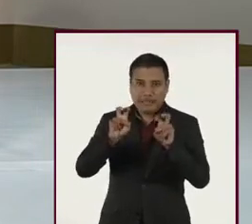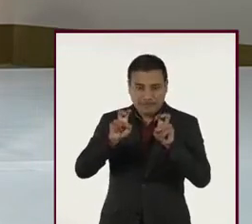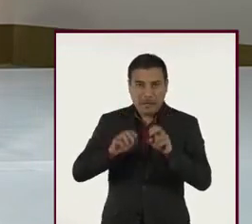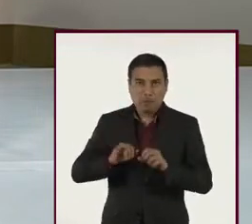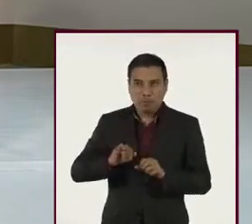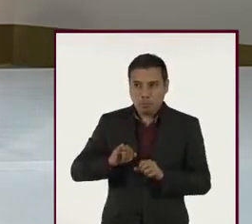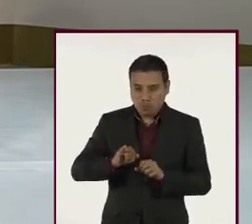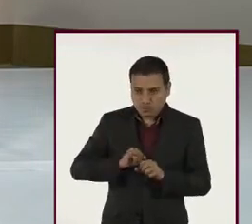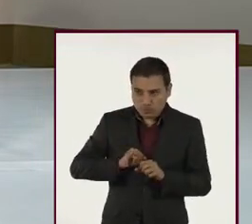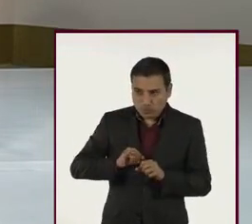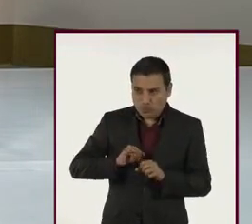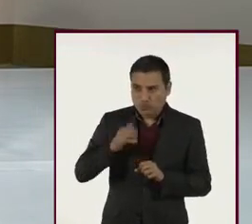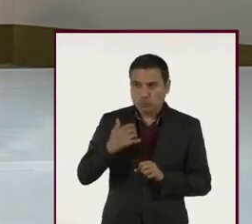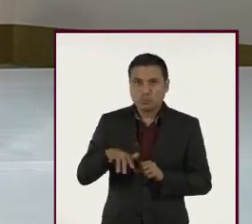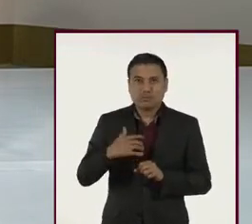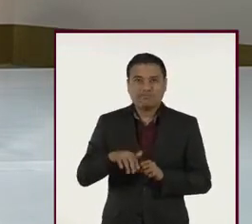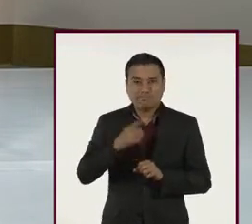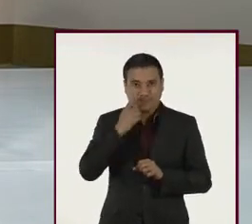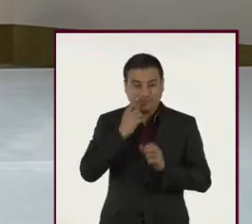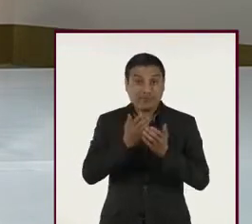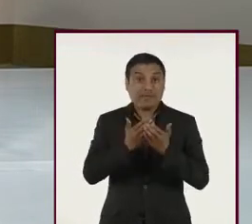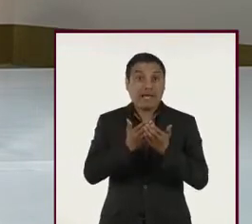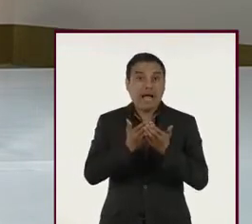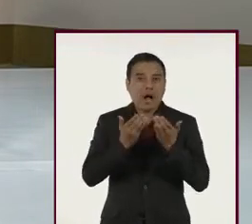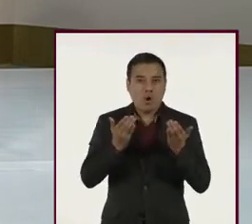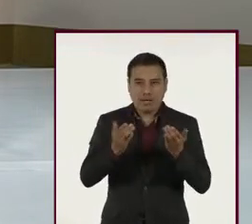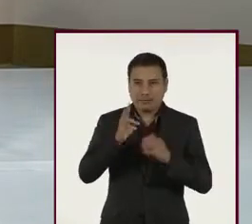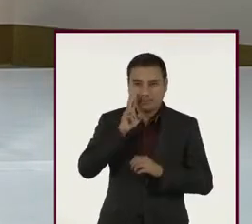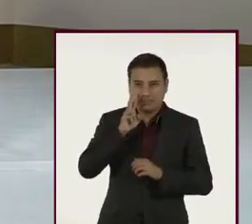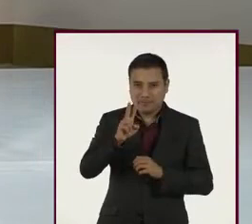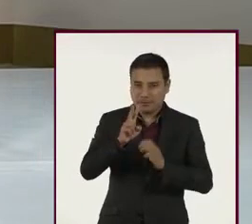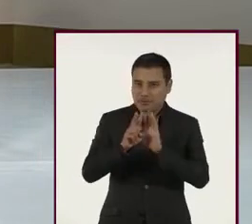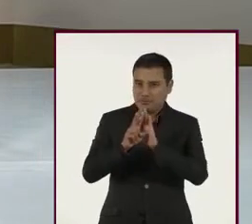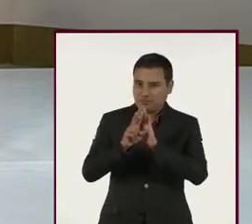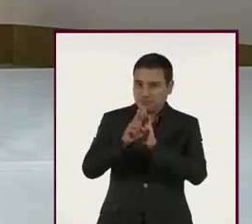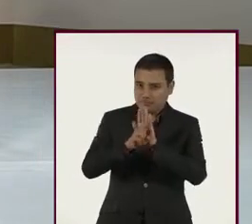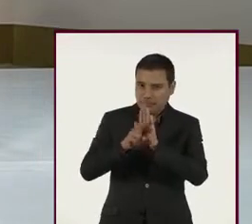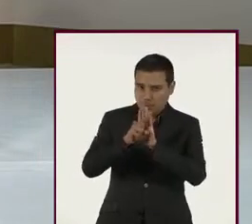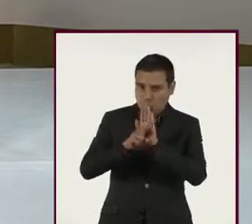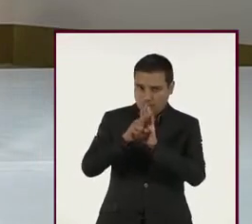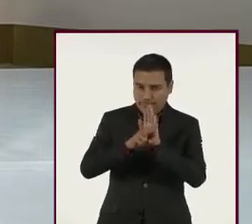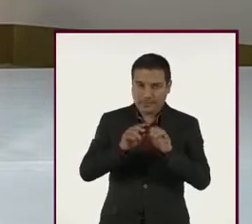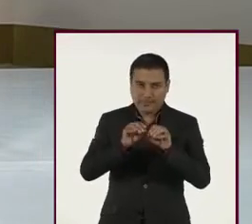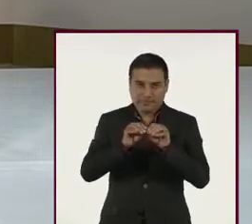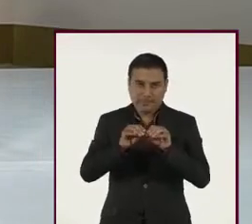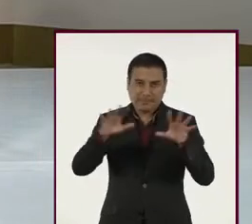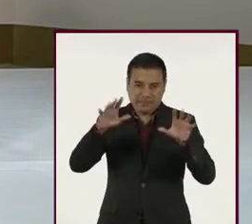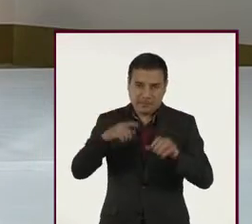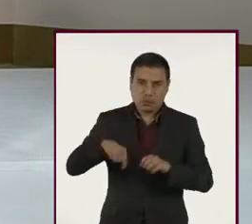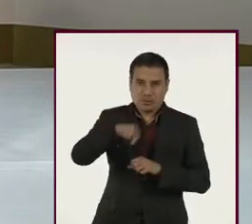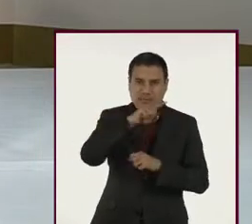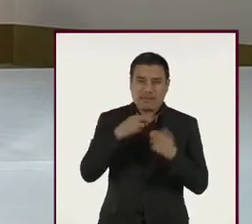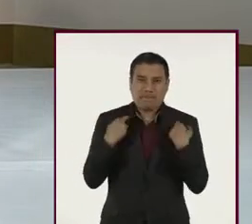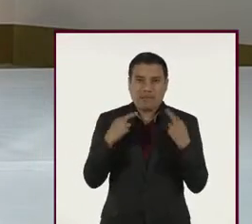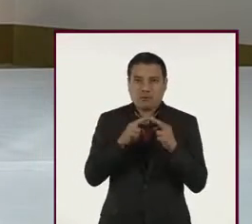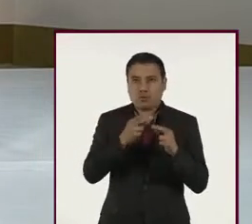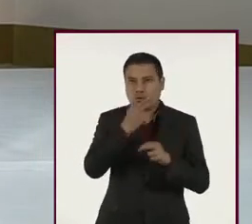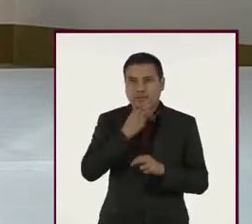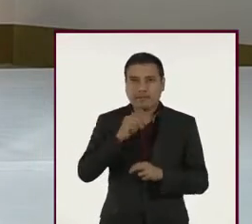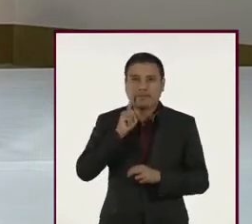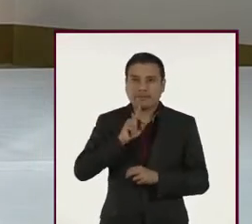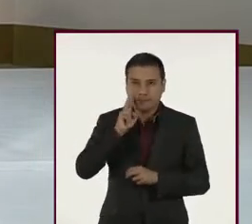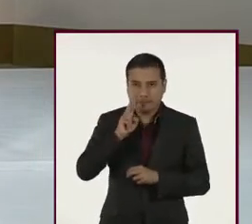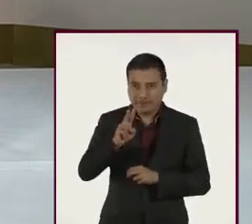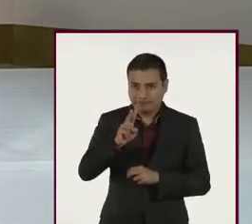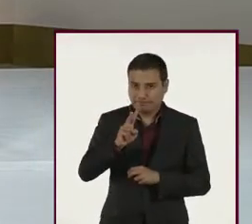que este mensaje, que voy a invitar a que nos acompañen las maestras, los maestros, es de suma importancia y suma con lo